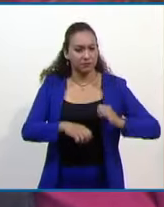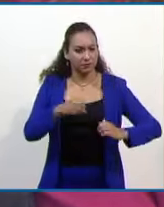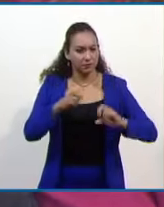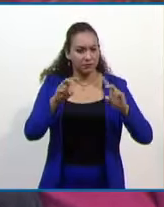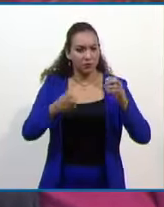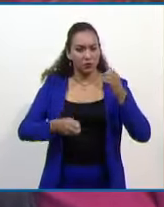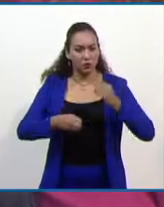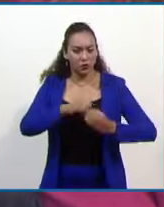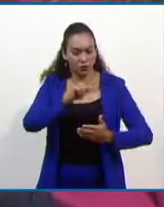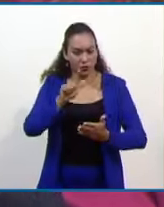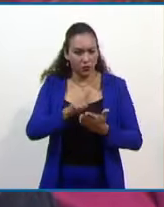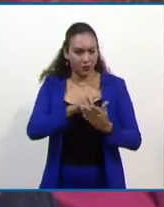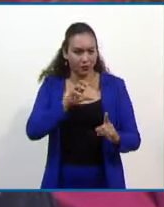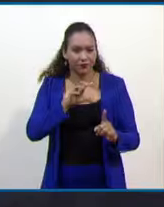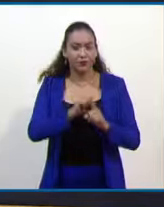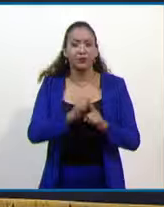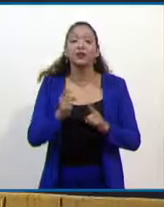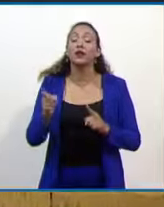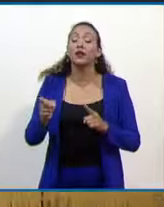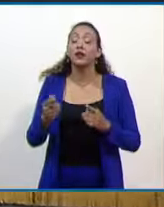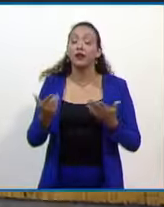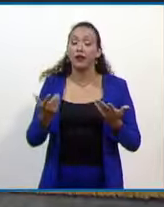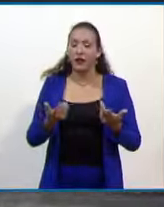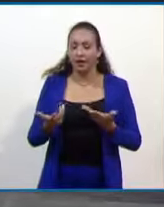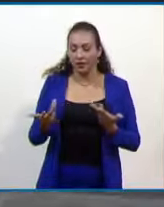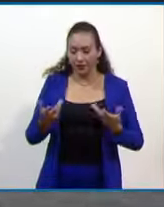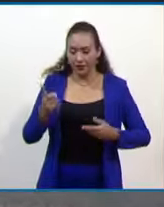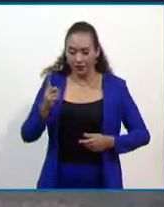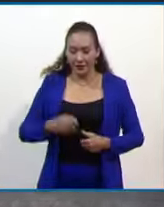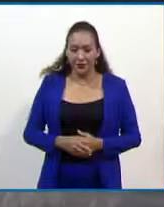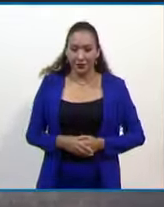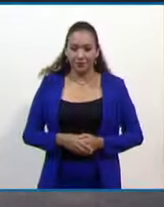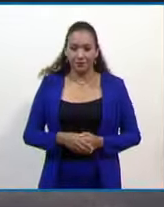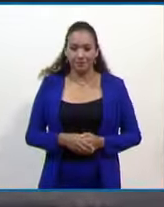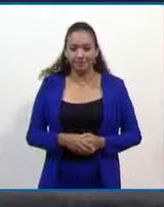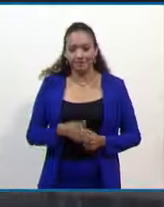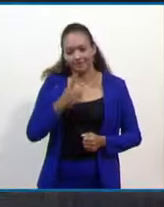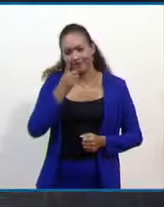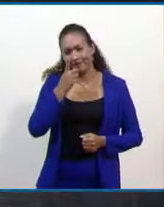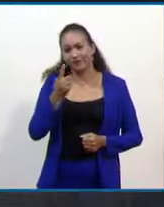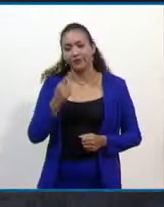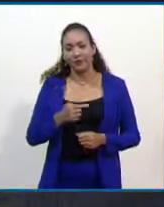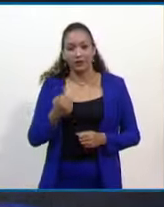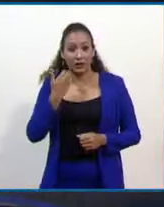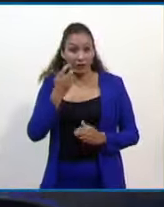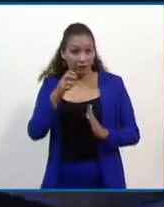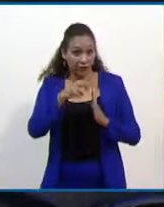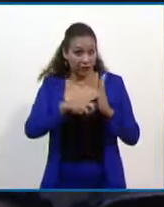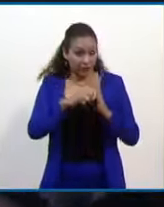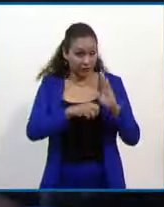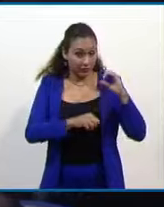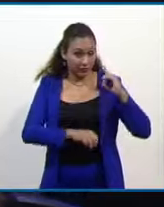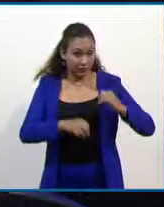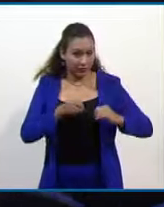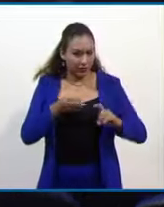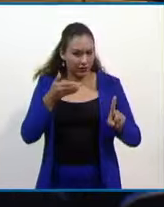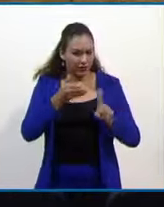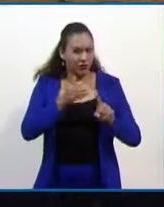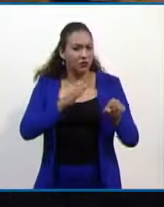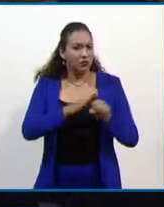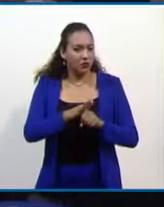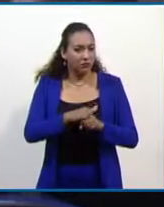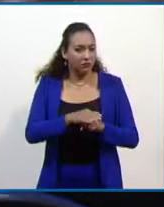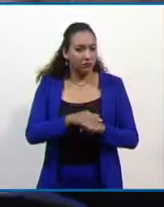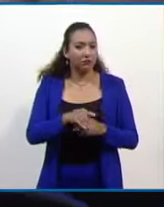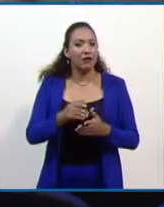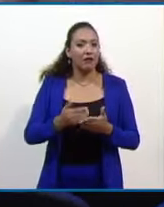justicia organizado por la máxima casa de estudios. Explicó que con esta reforma constitucional se busca ampliar lo que ya se